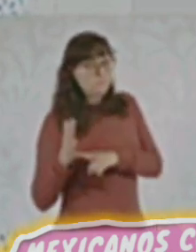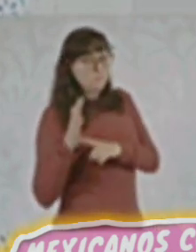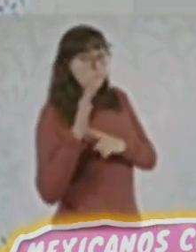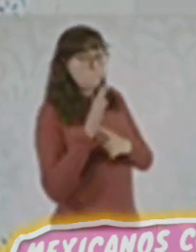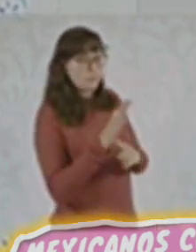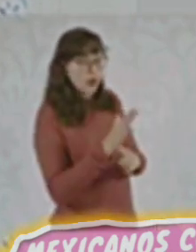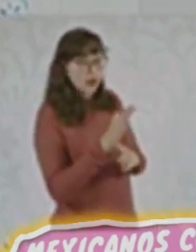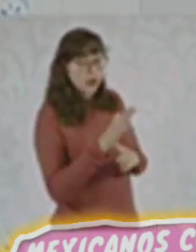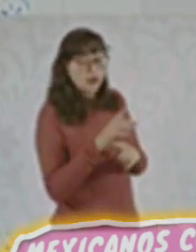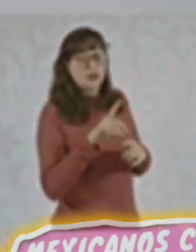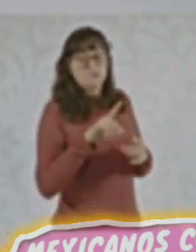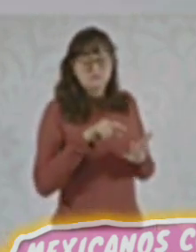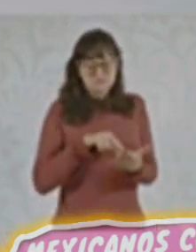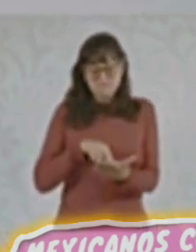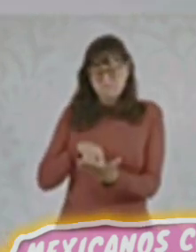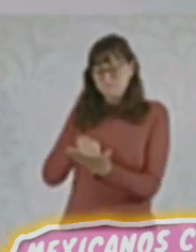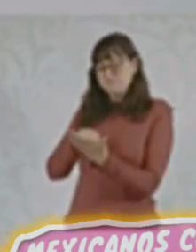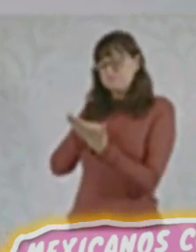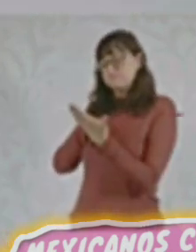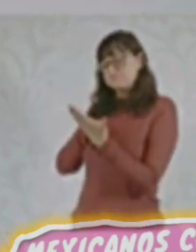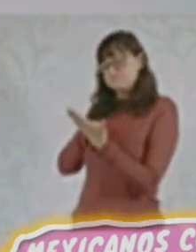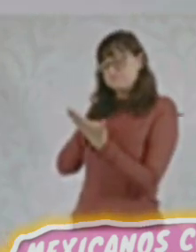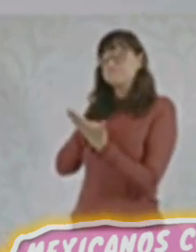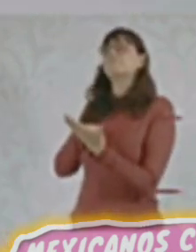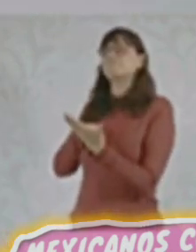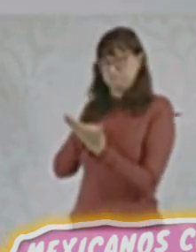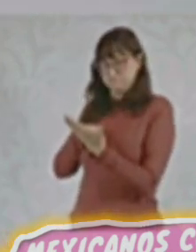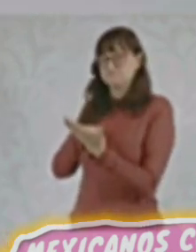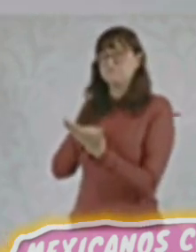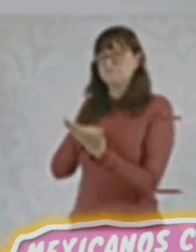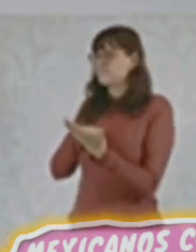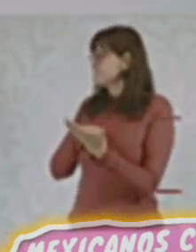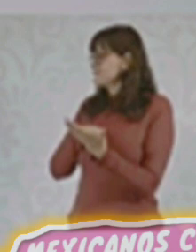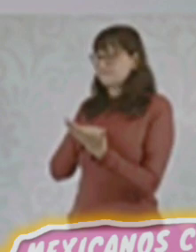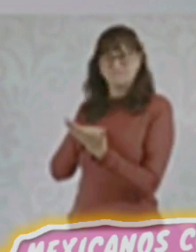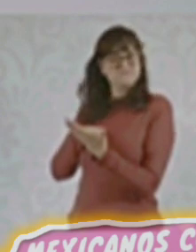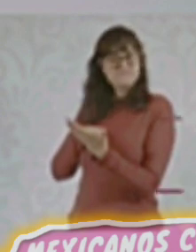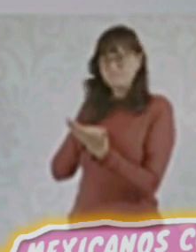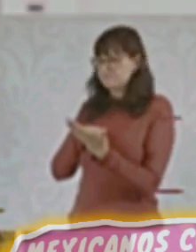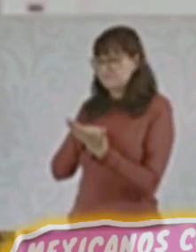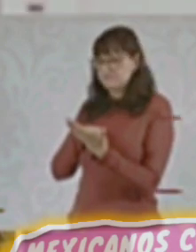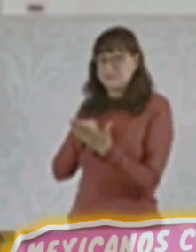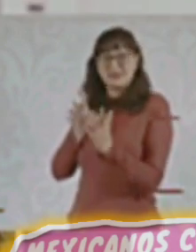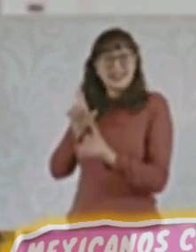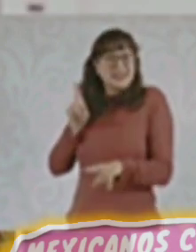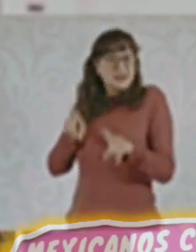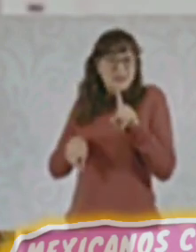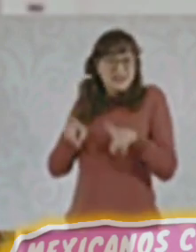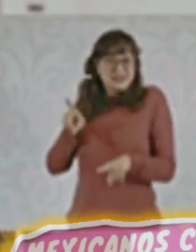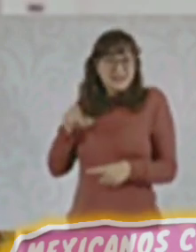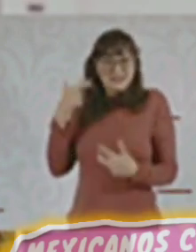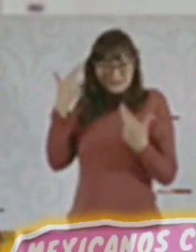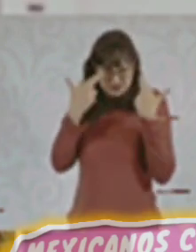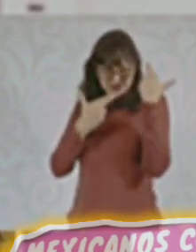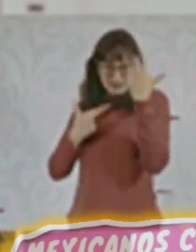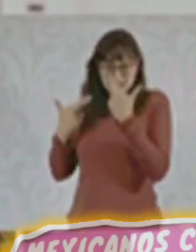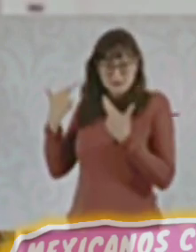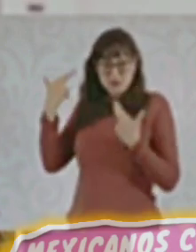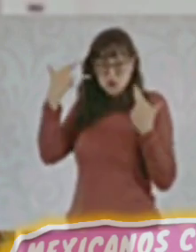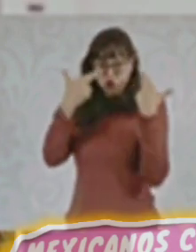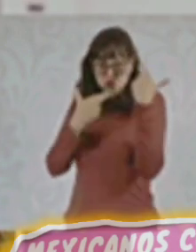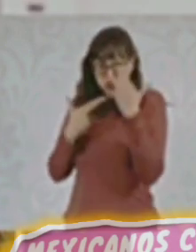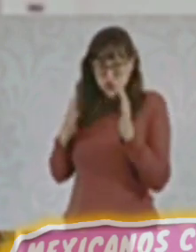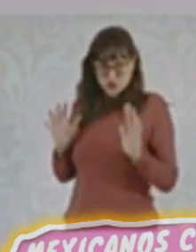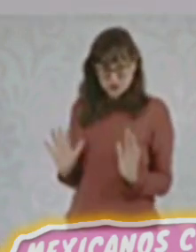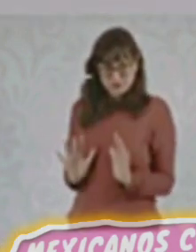y finalmente la Auditoría Superior revisa si se